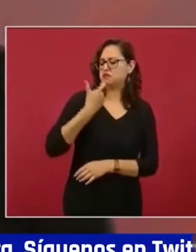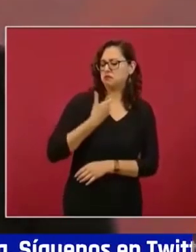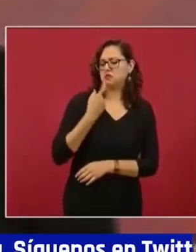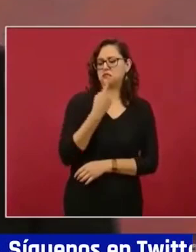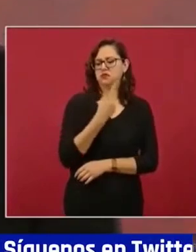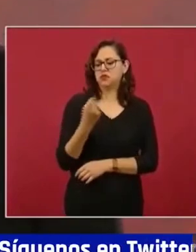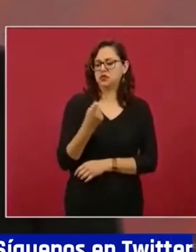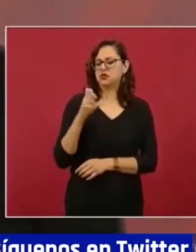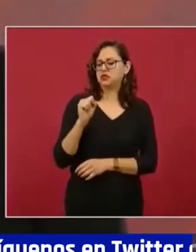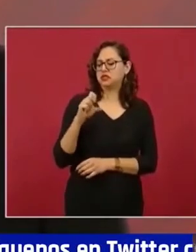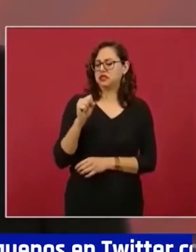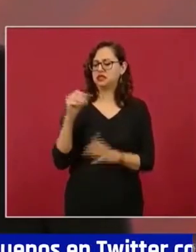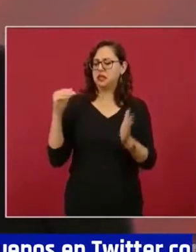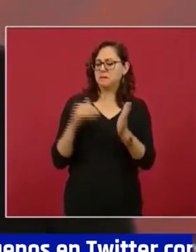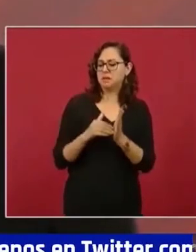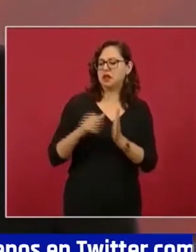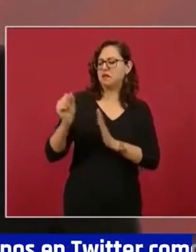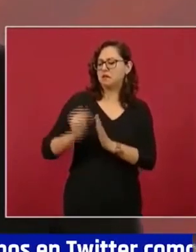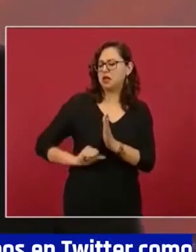mensuales.